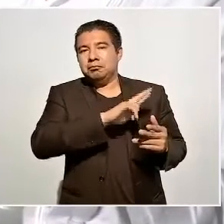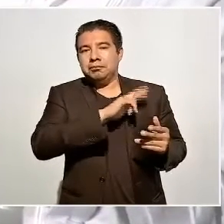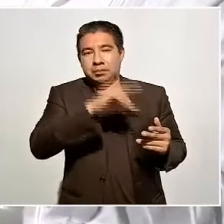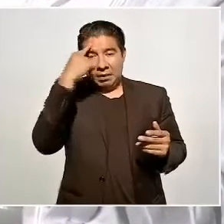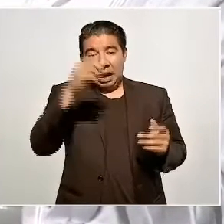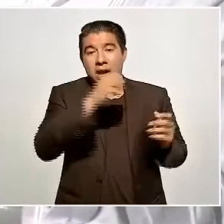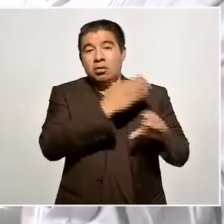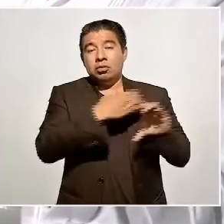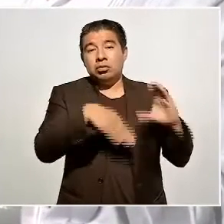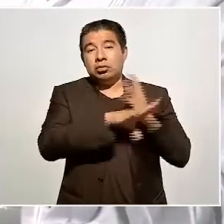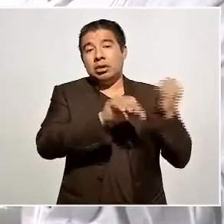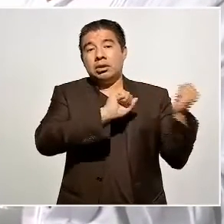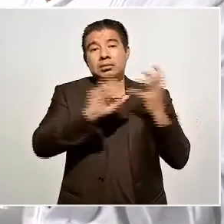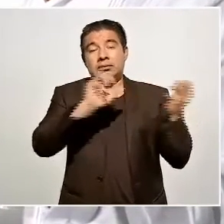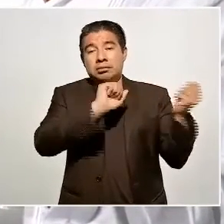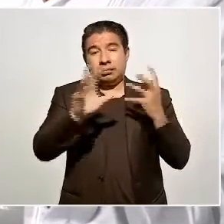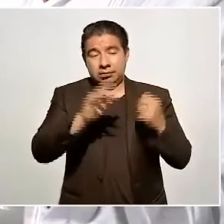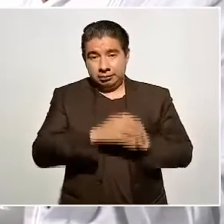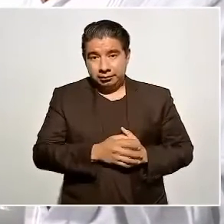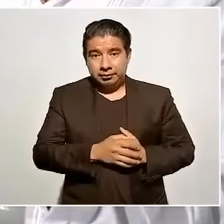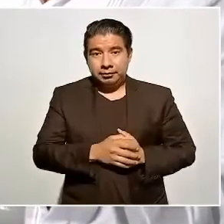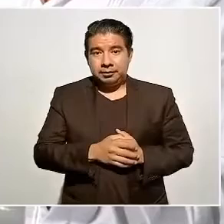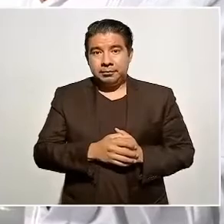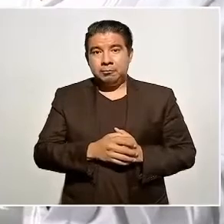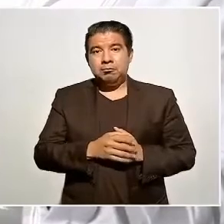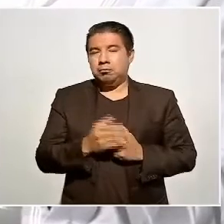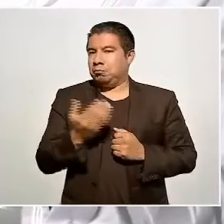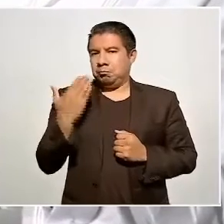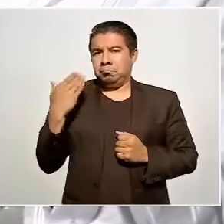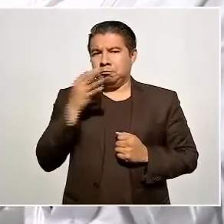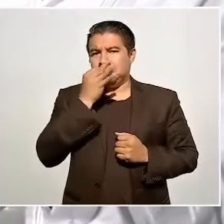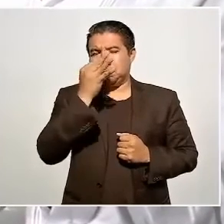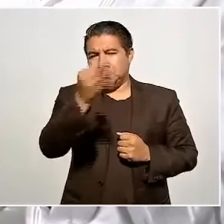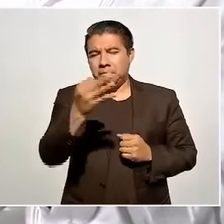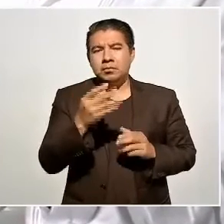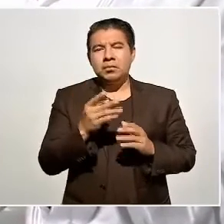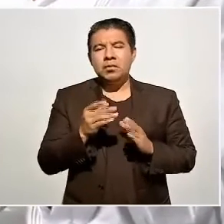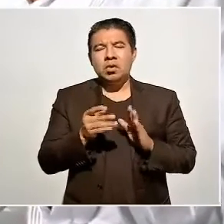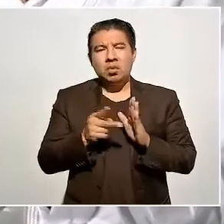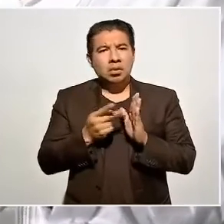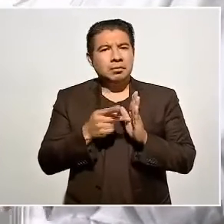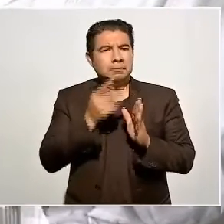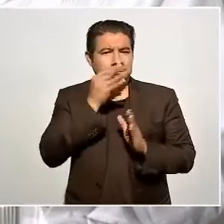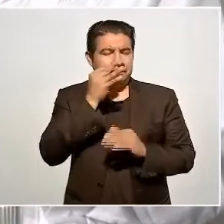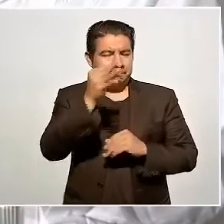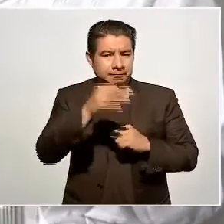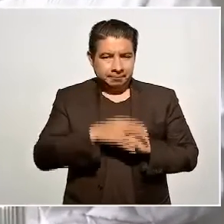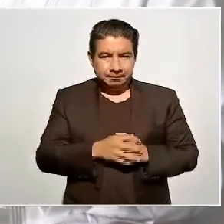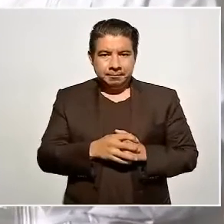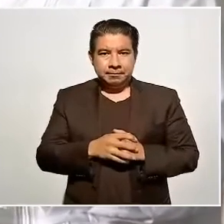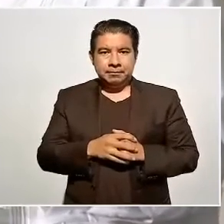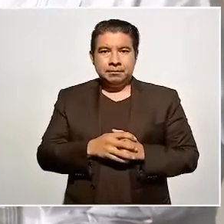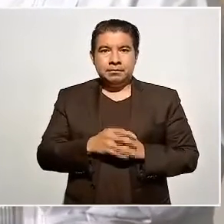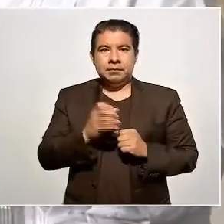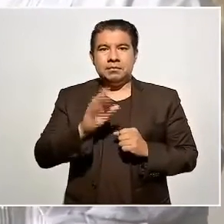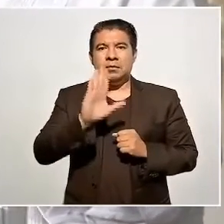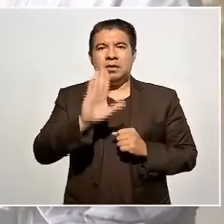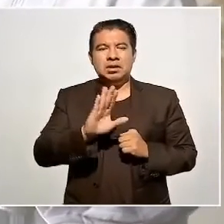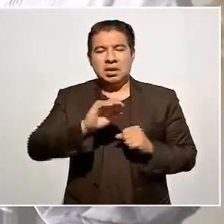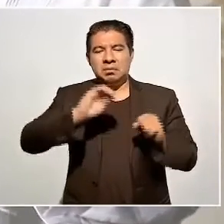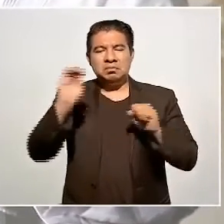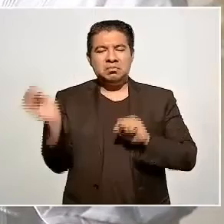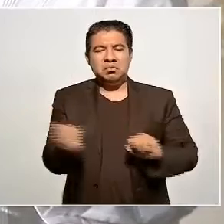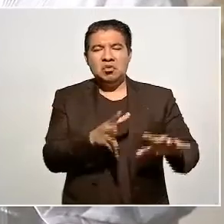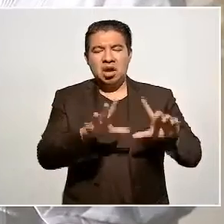y, como lo hemos dicho en otras ocasiones, tan estaba abandonado el